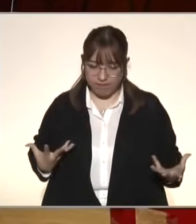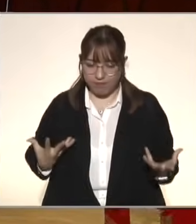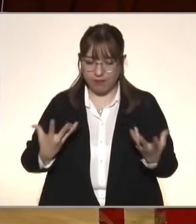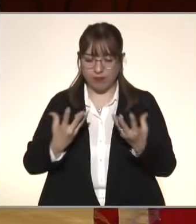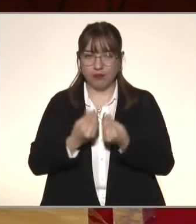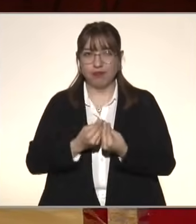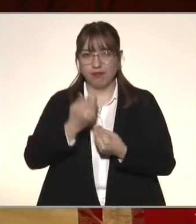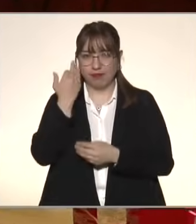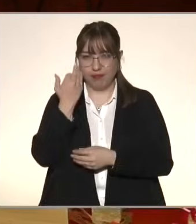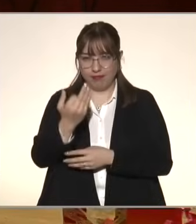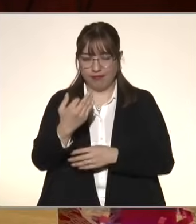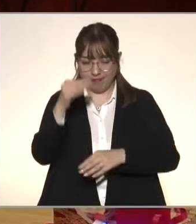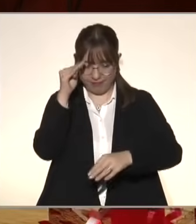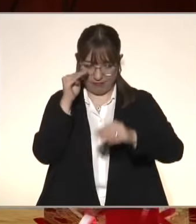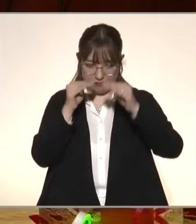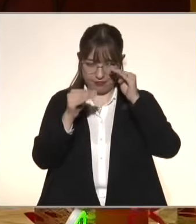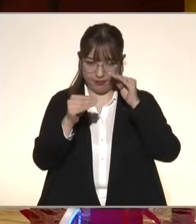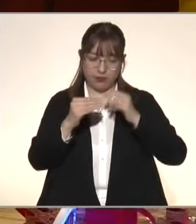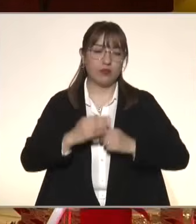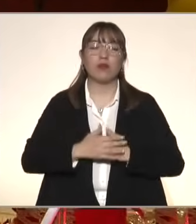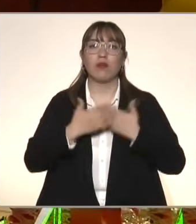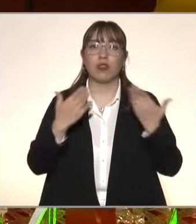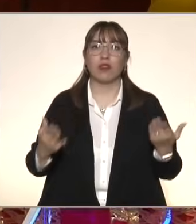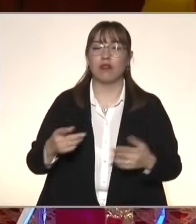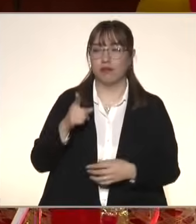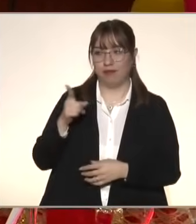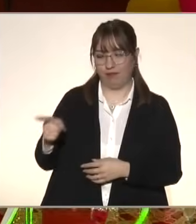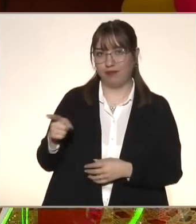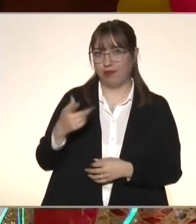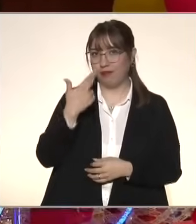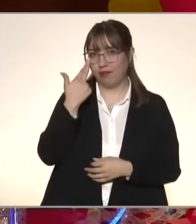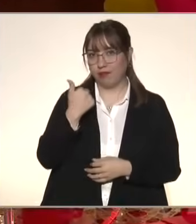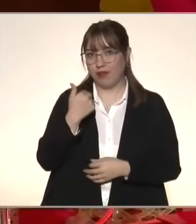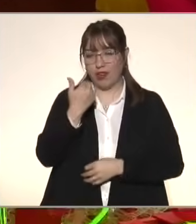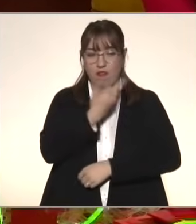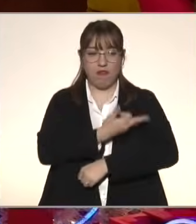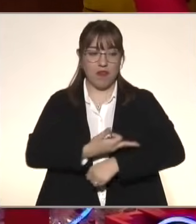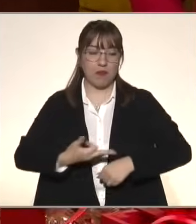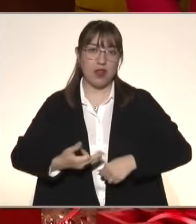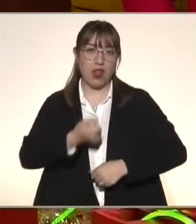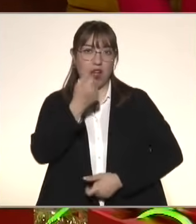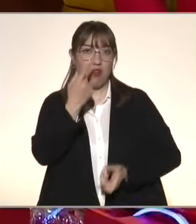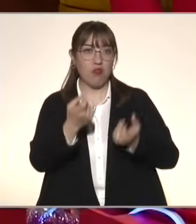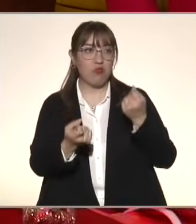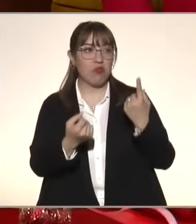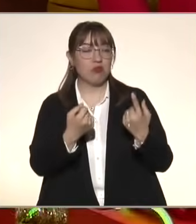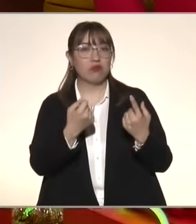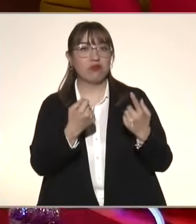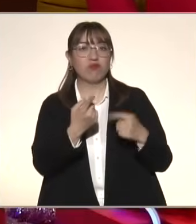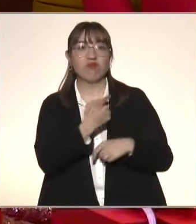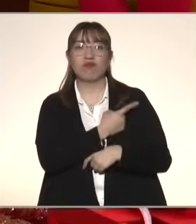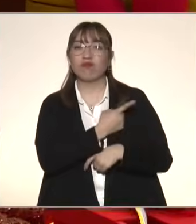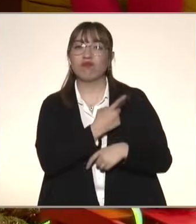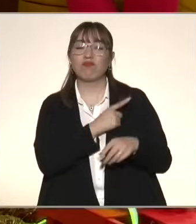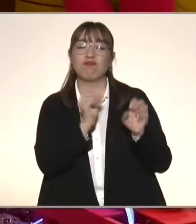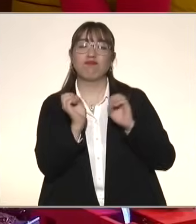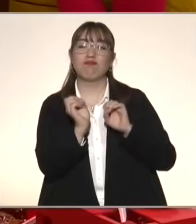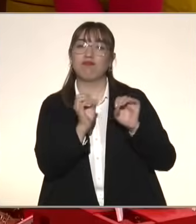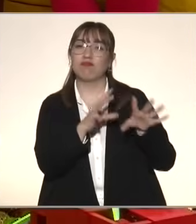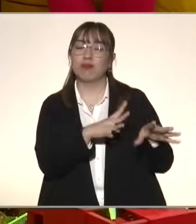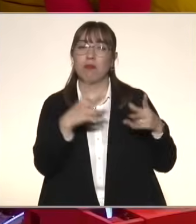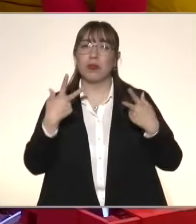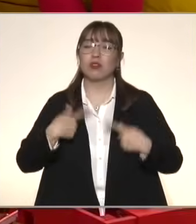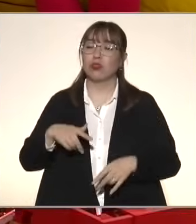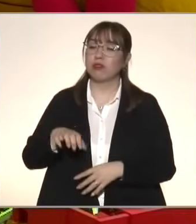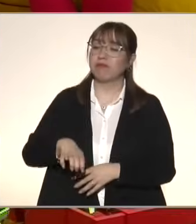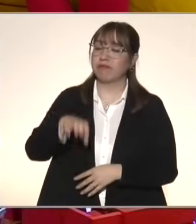esto que mencionas de olvidar a los familiares es muy cierto. Lamentablemente, la población arriba de 60 años resulta